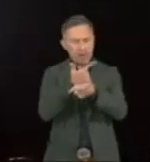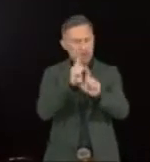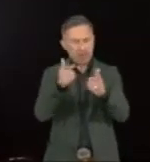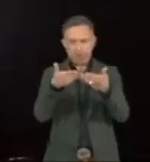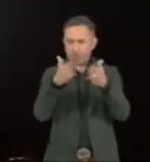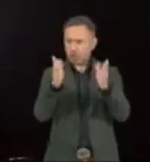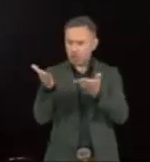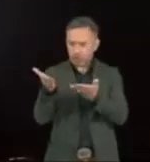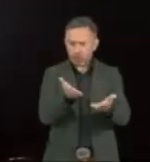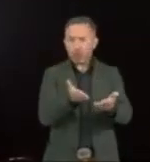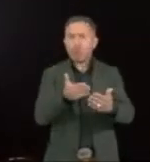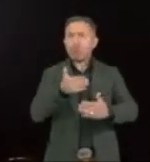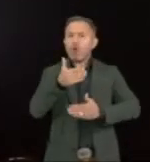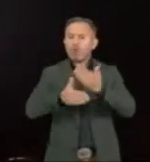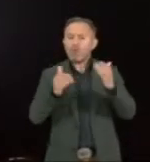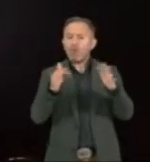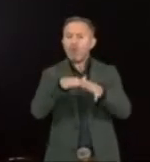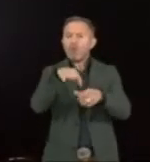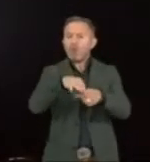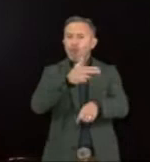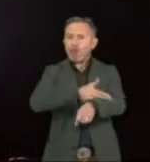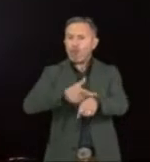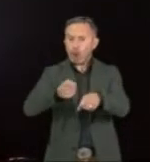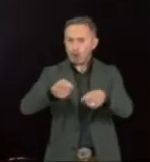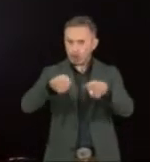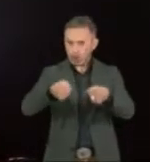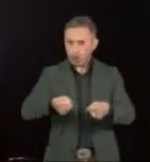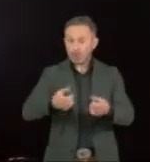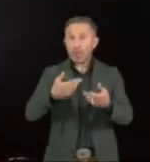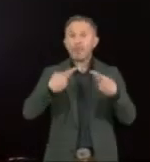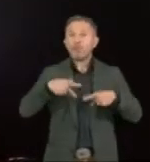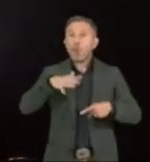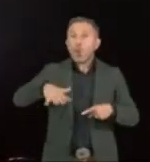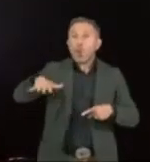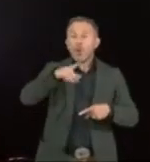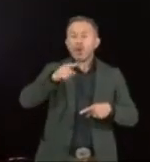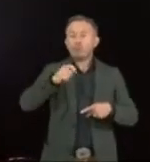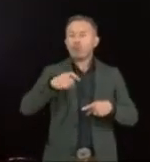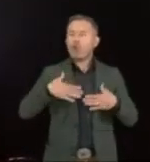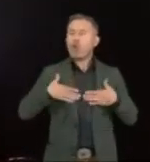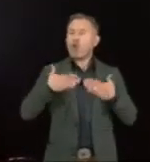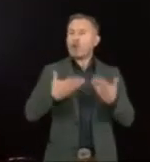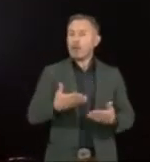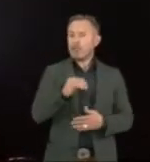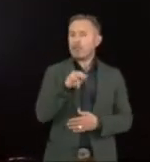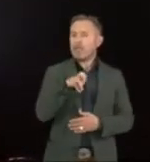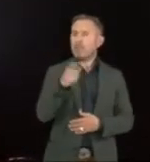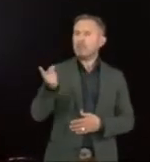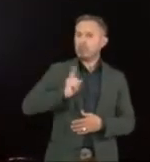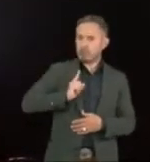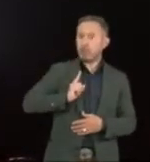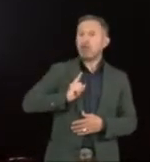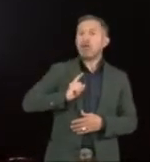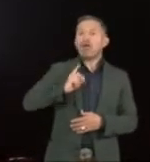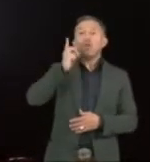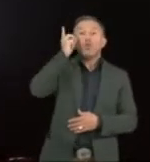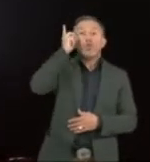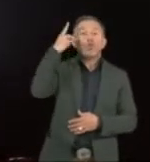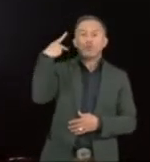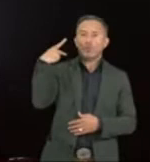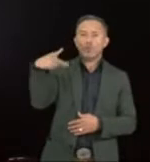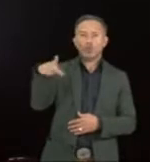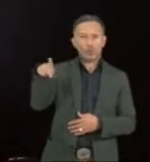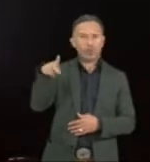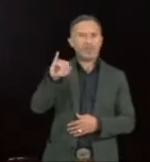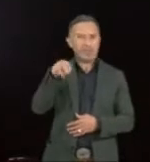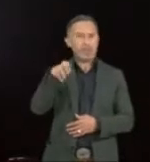la ciudadanía volvió a confiar en el ine en su ine y cuando aún se vive en los efectos y